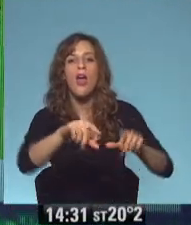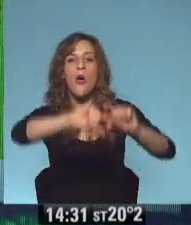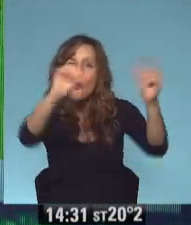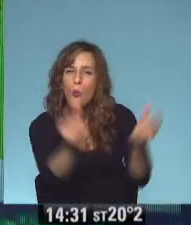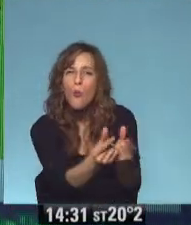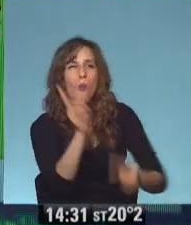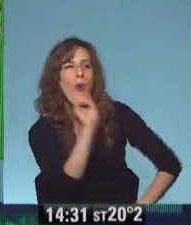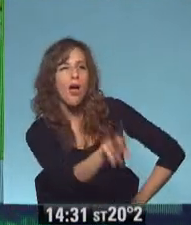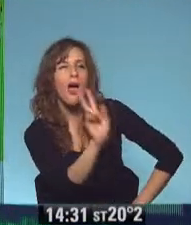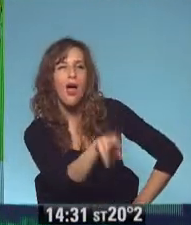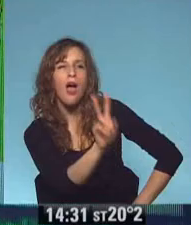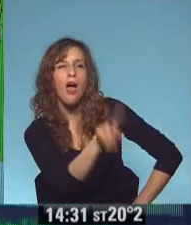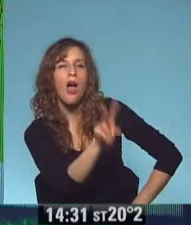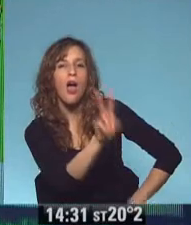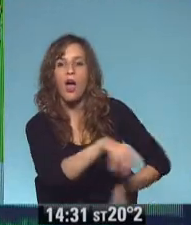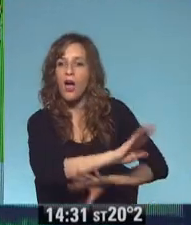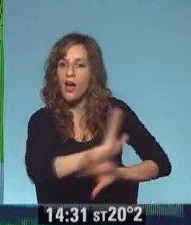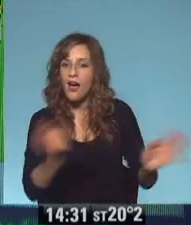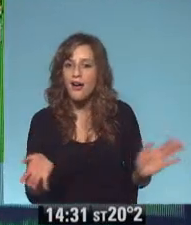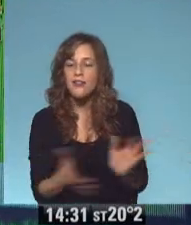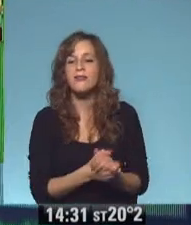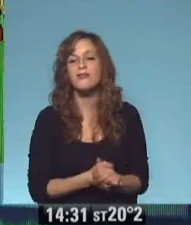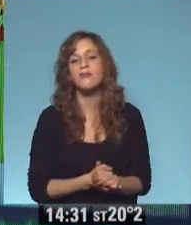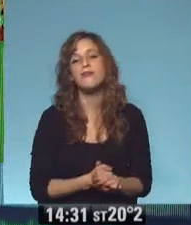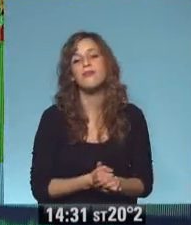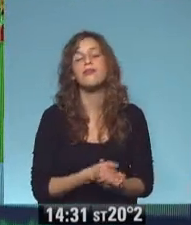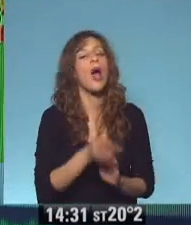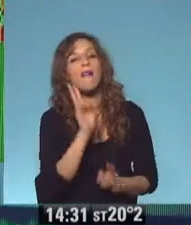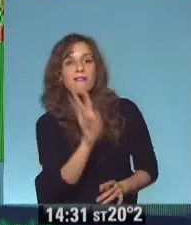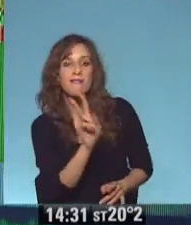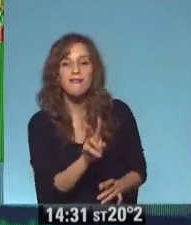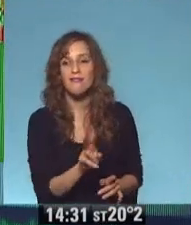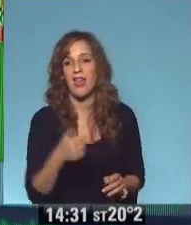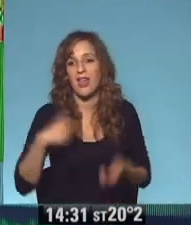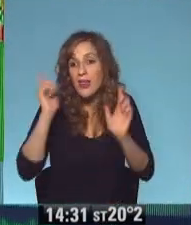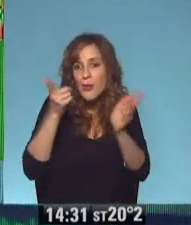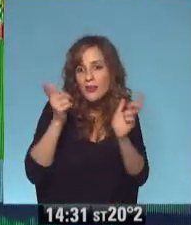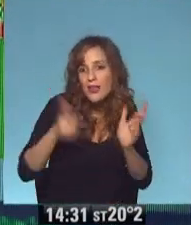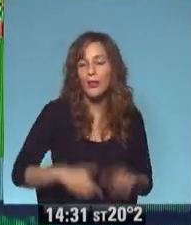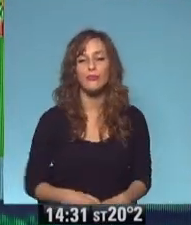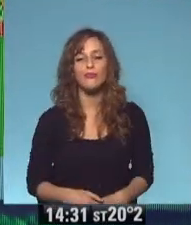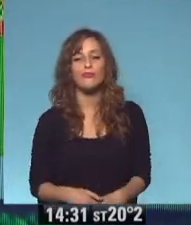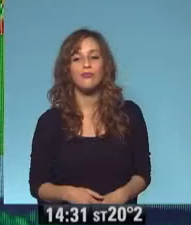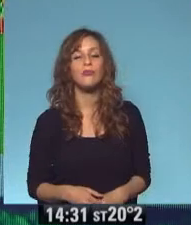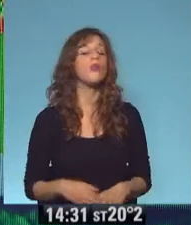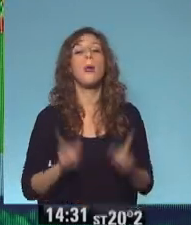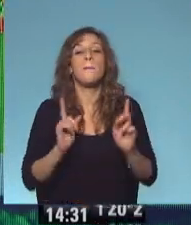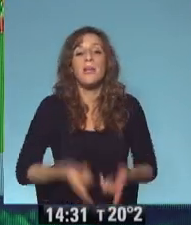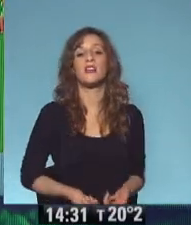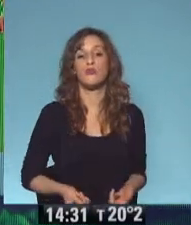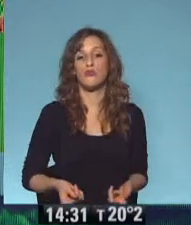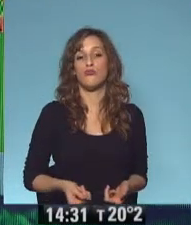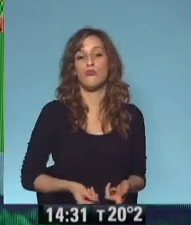lo veo al Terio que está... ¡No! ¡Me mareo! Va a tardar mucho en llegar. Pero qué muy divertido. Bueno, y como mi mano con la que escribo me